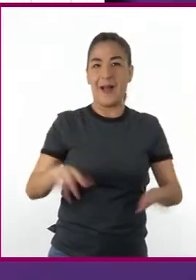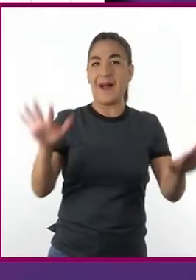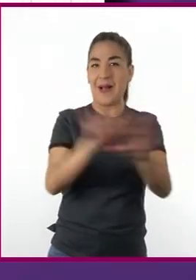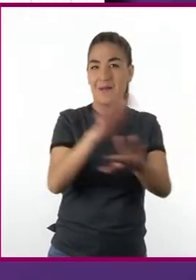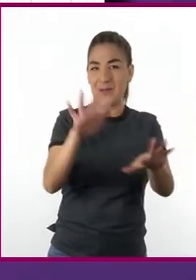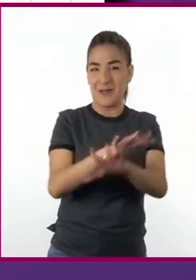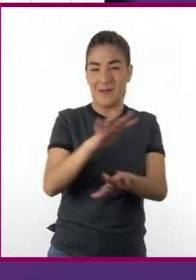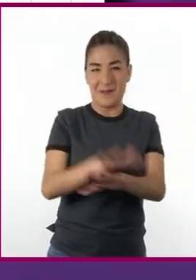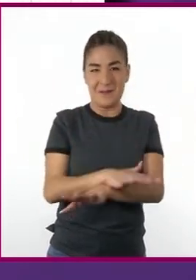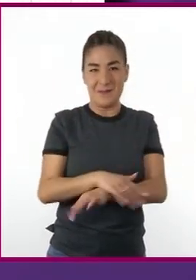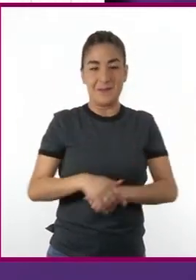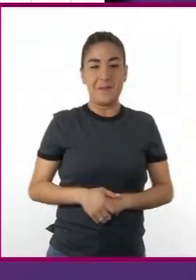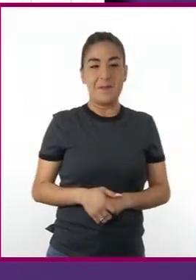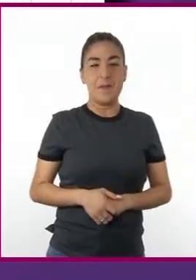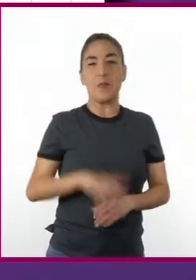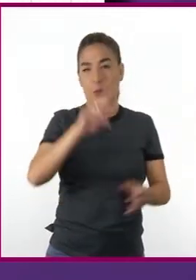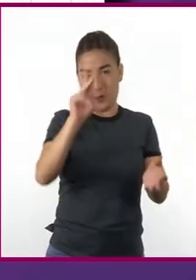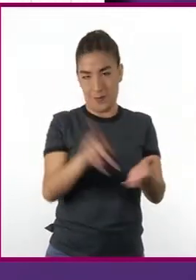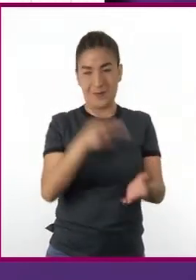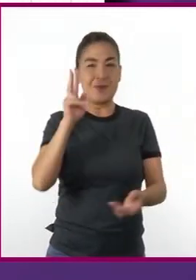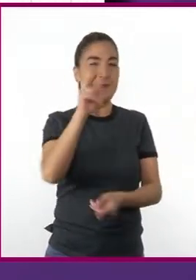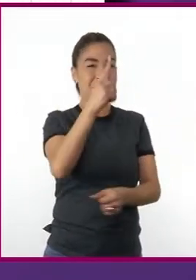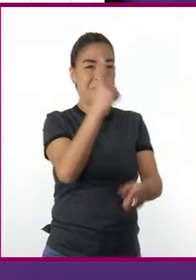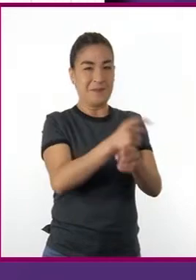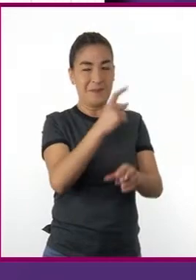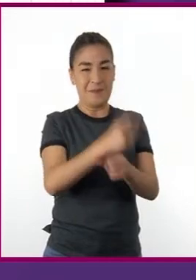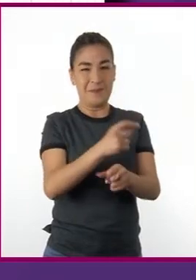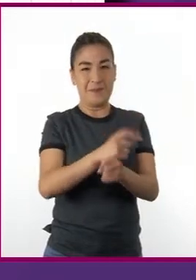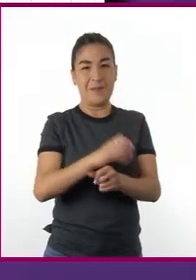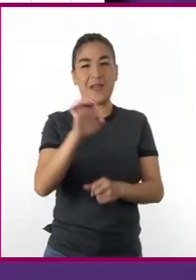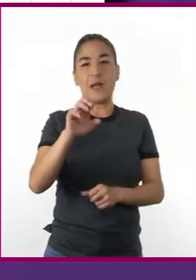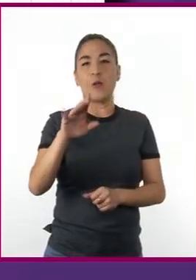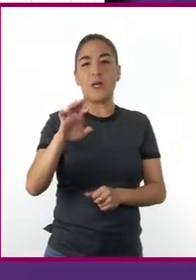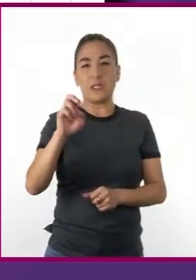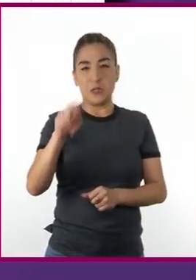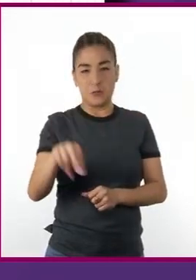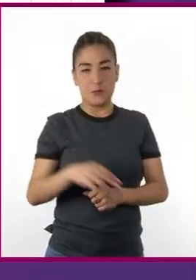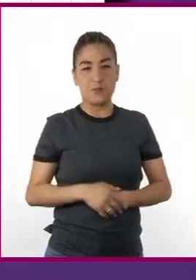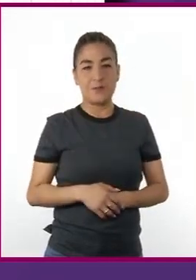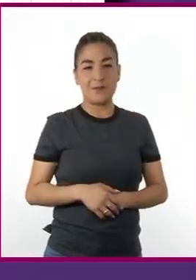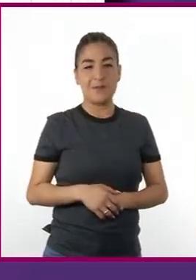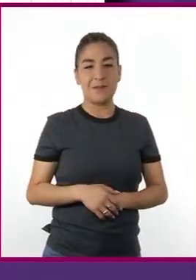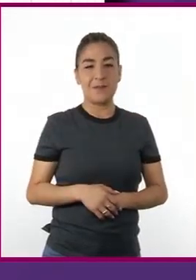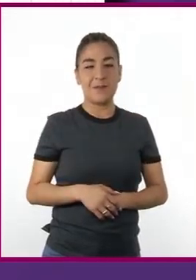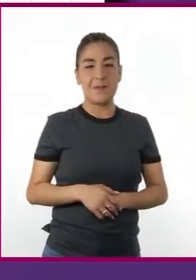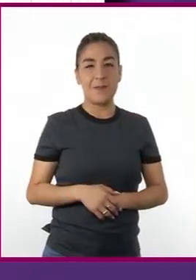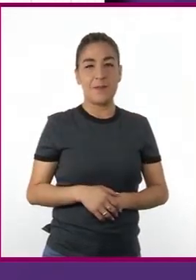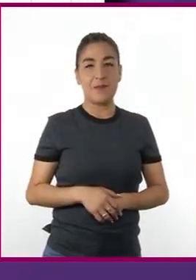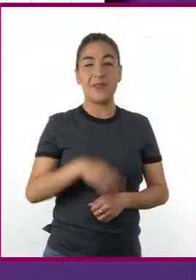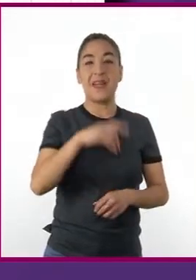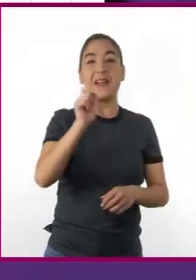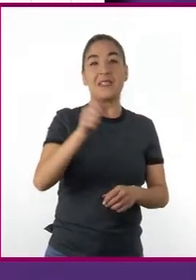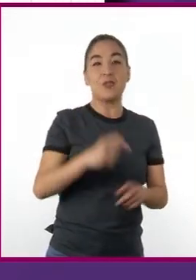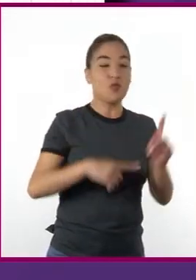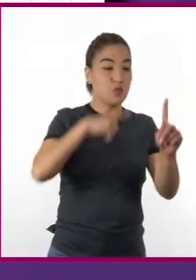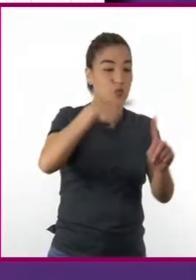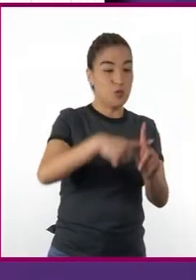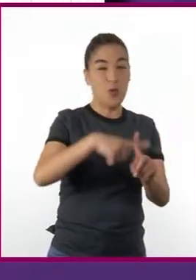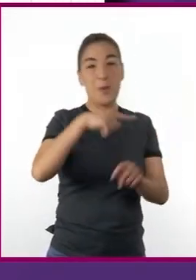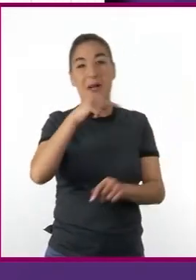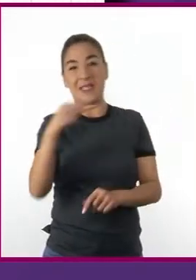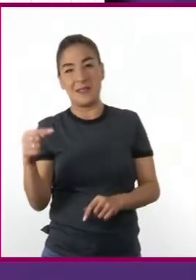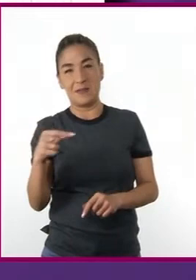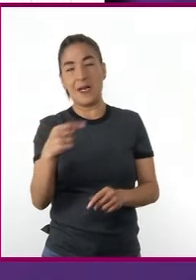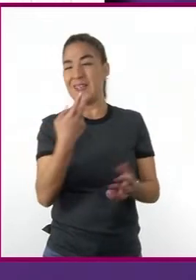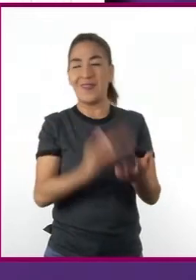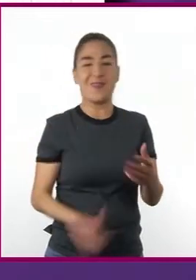algebraica. Partimos nuevamente de la primera ecuación. Ahora, en lugar de sumar y restar, vamos a duplicar